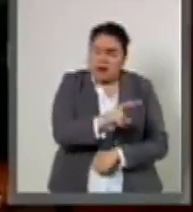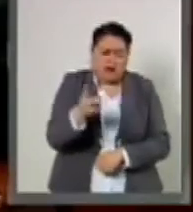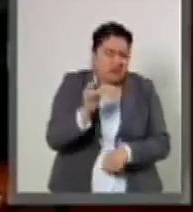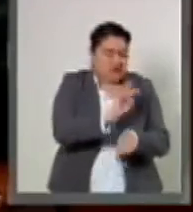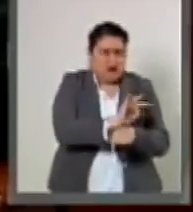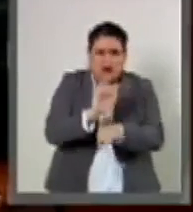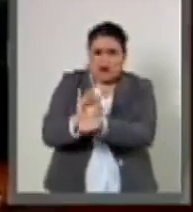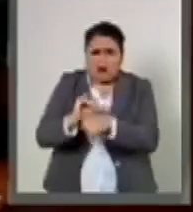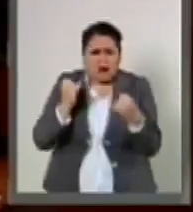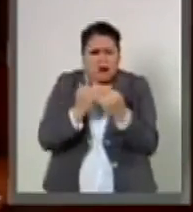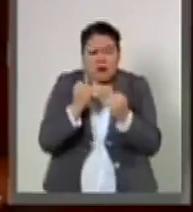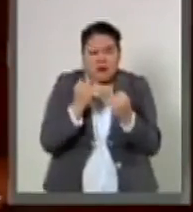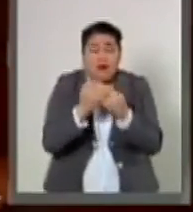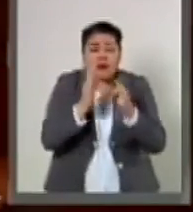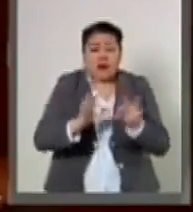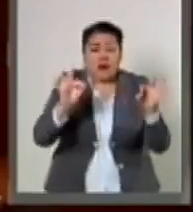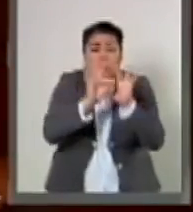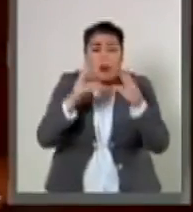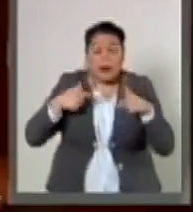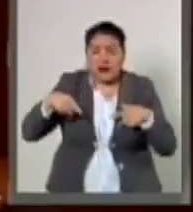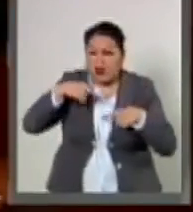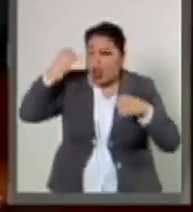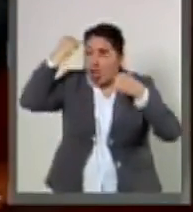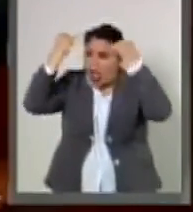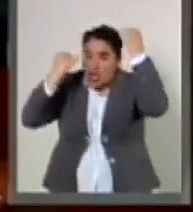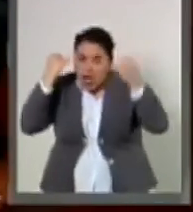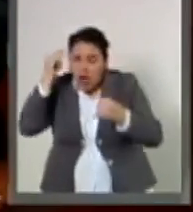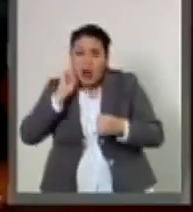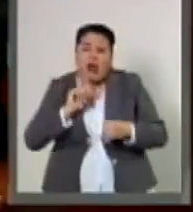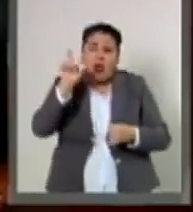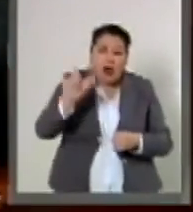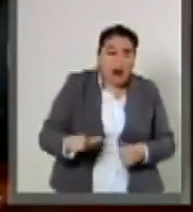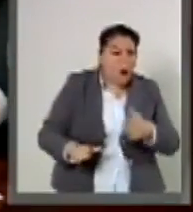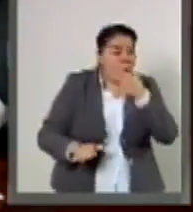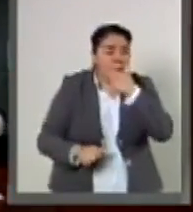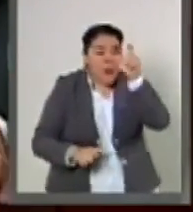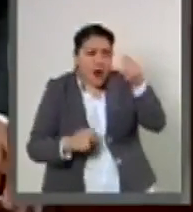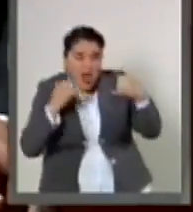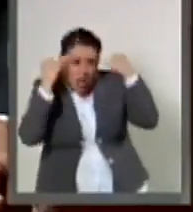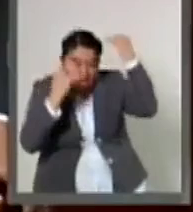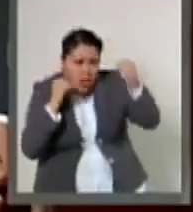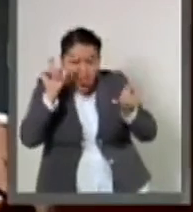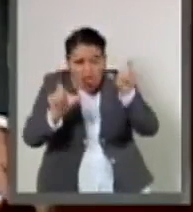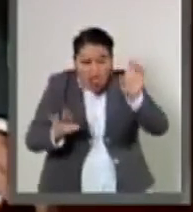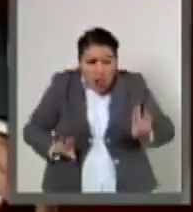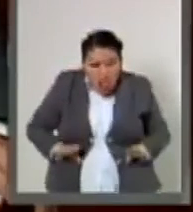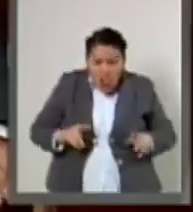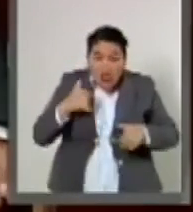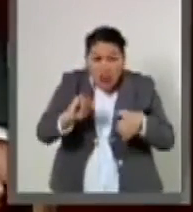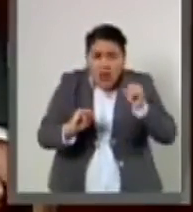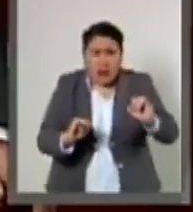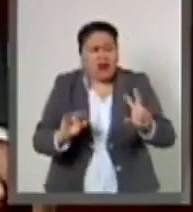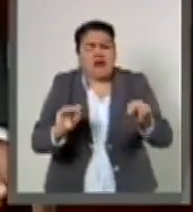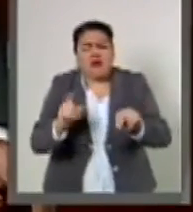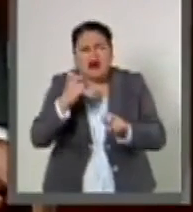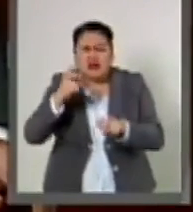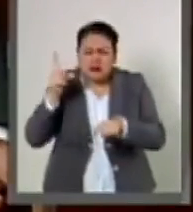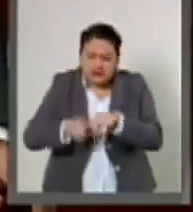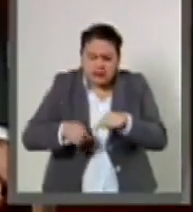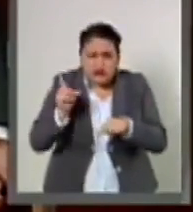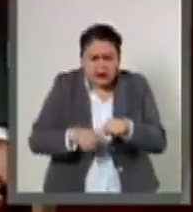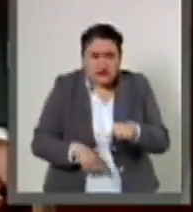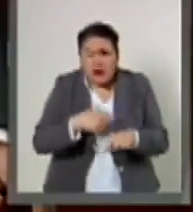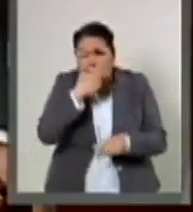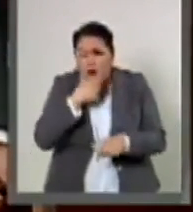trabajar por erradicar los estereotipos que diferencian y establecen distinciones injustificadas entre los